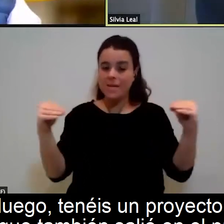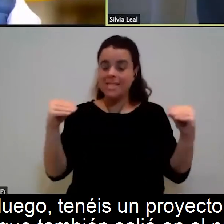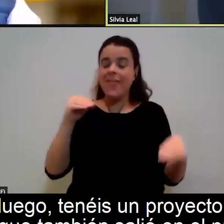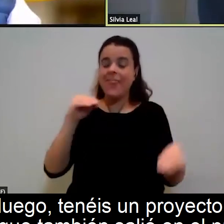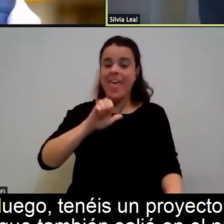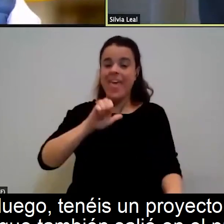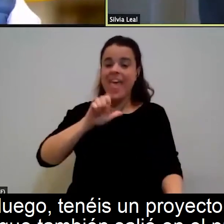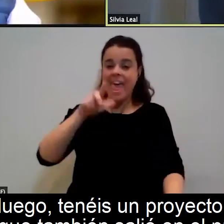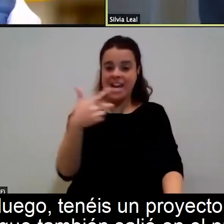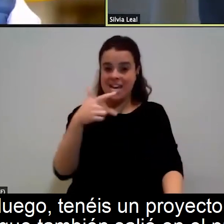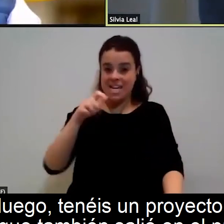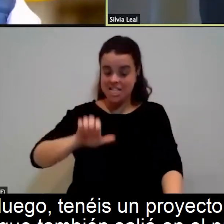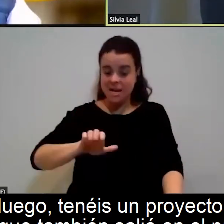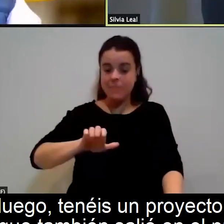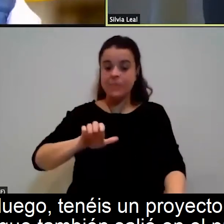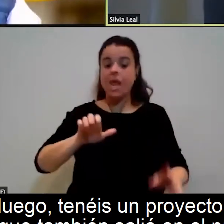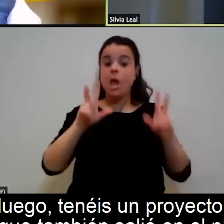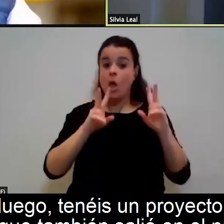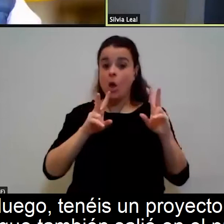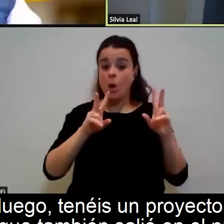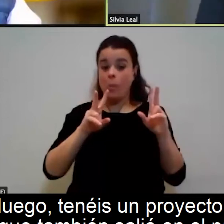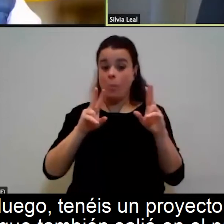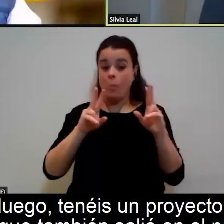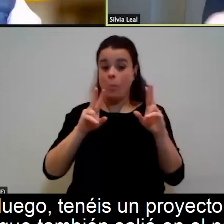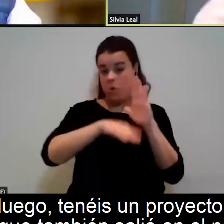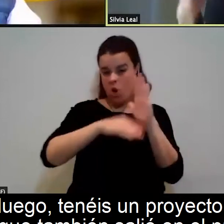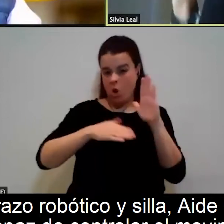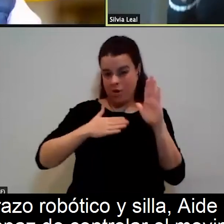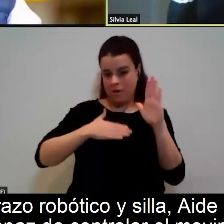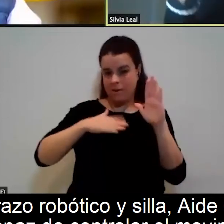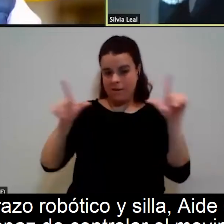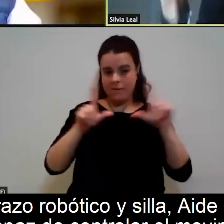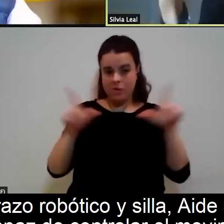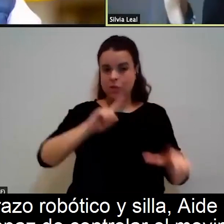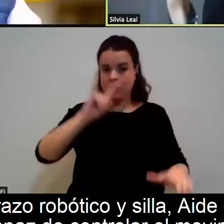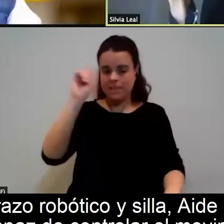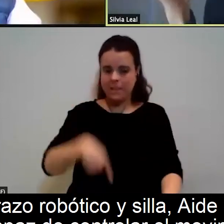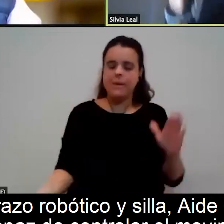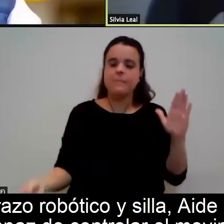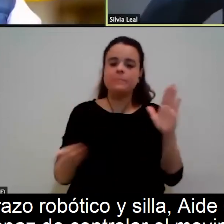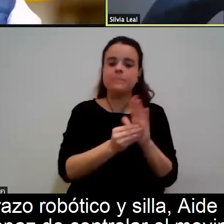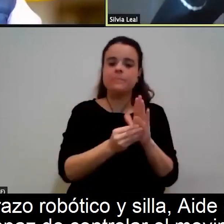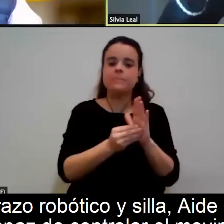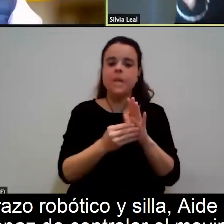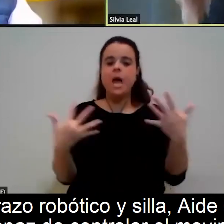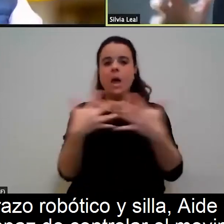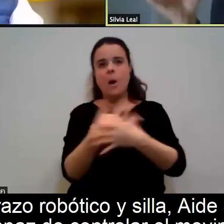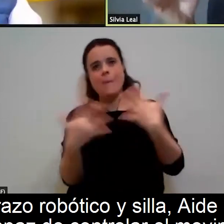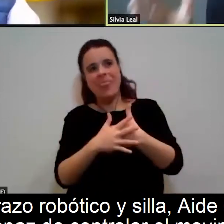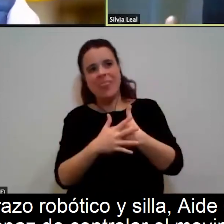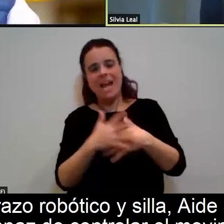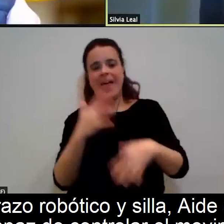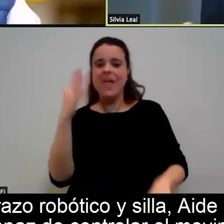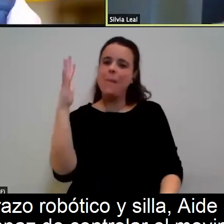que de hecho también salió en el programa de televisión de, bueno, pues es una mezcla de brazo robótico